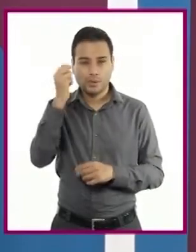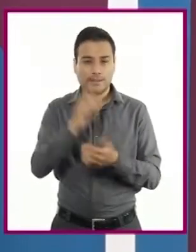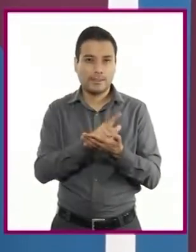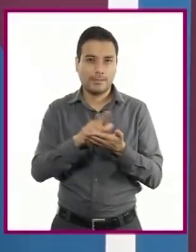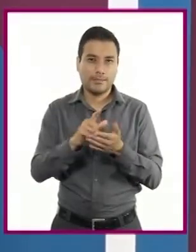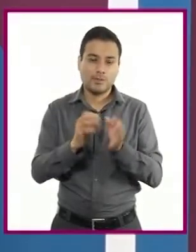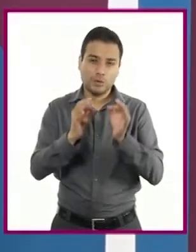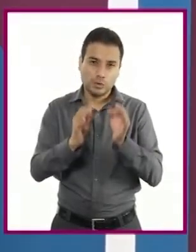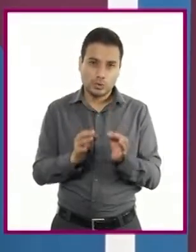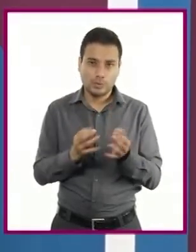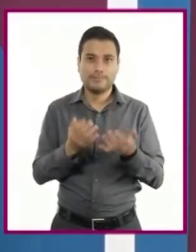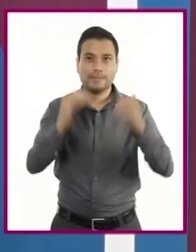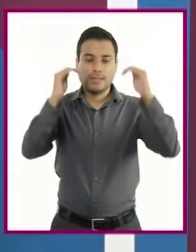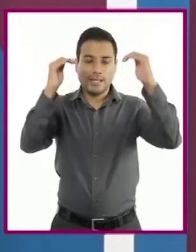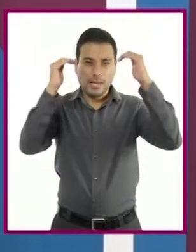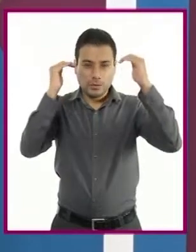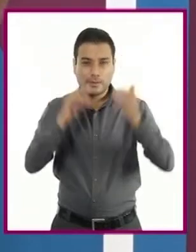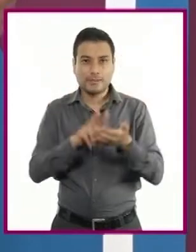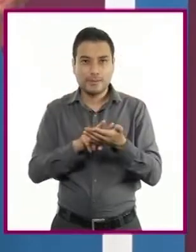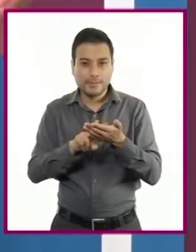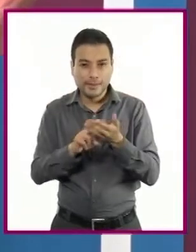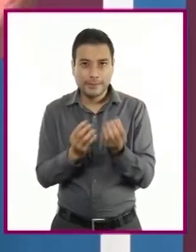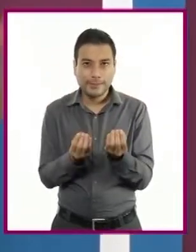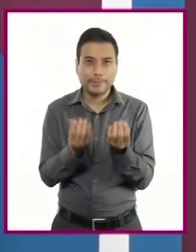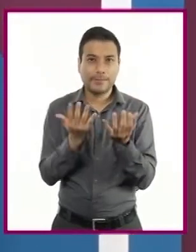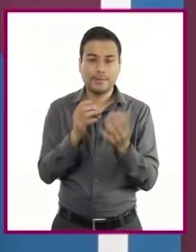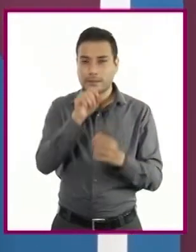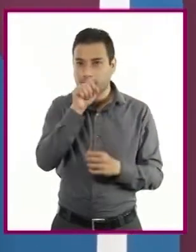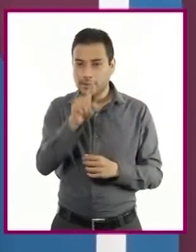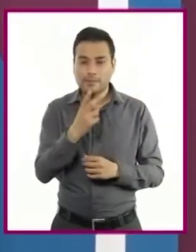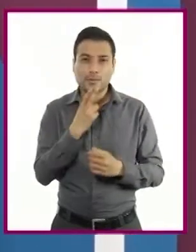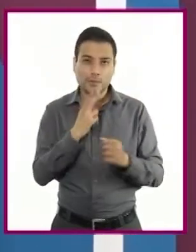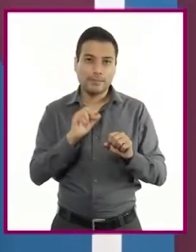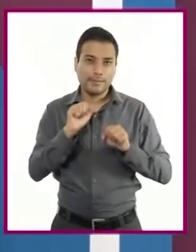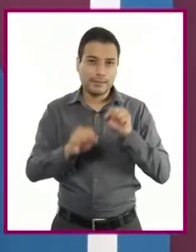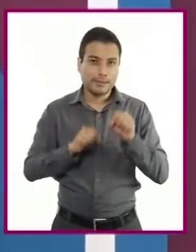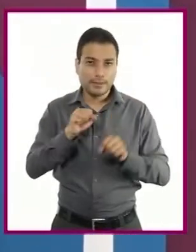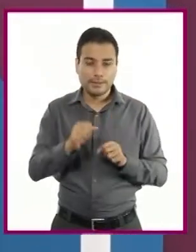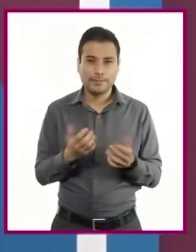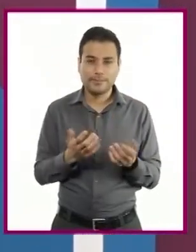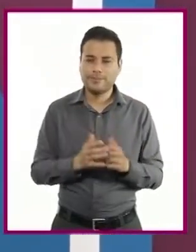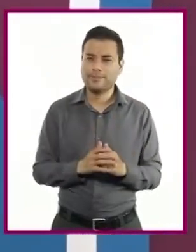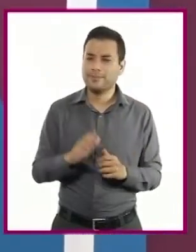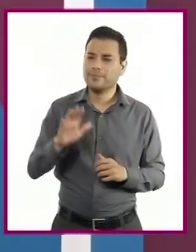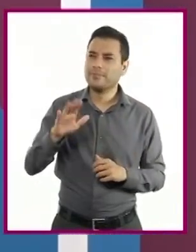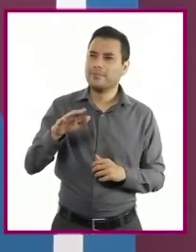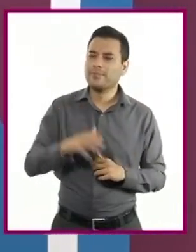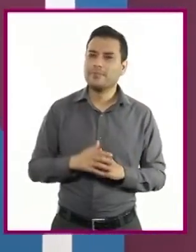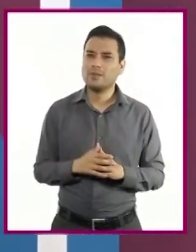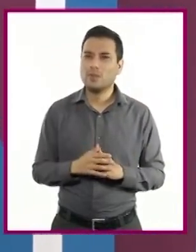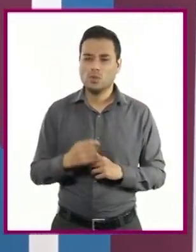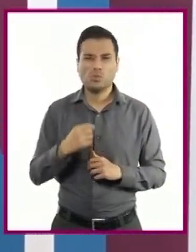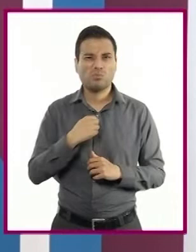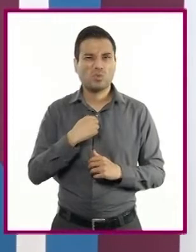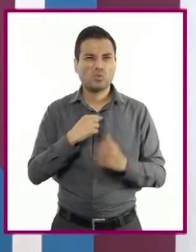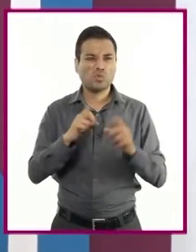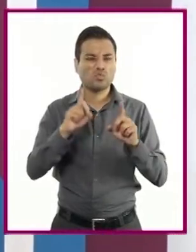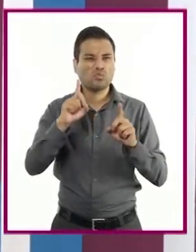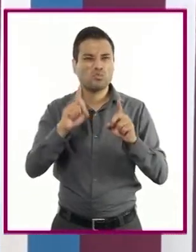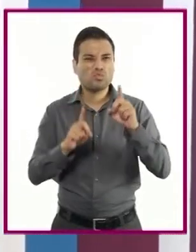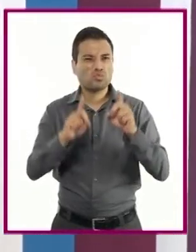las azoteas verdes y el uso de la bicicleta. Pero maestro, en lo personal aún me queda la